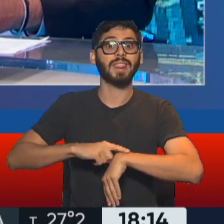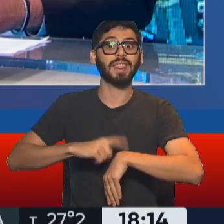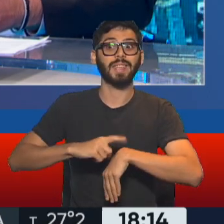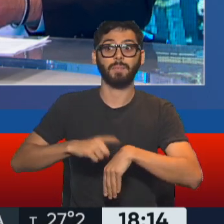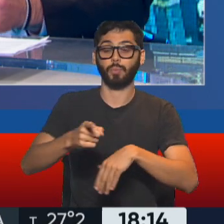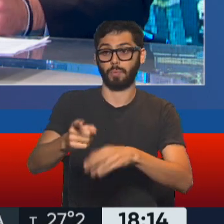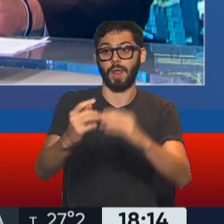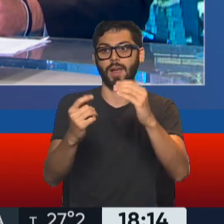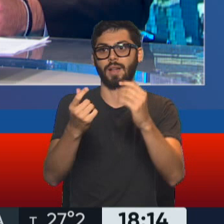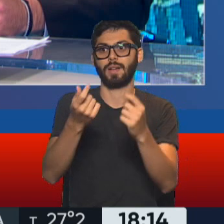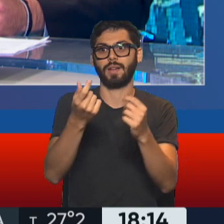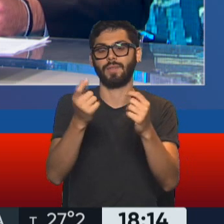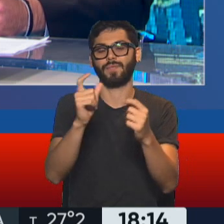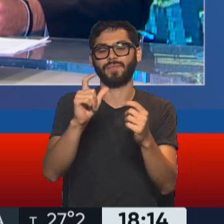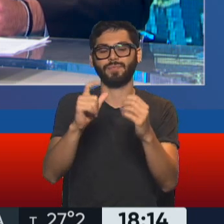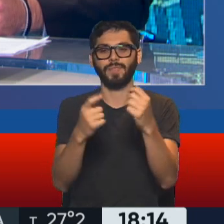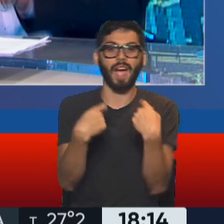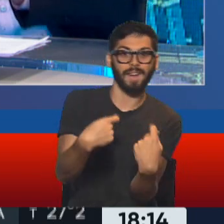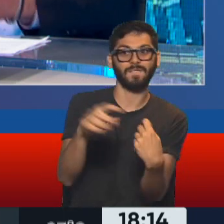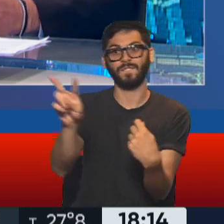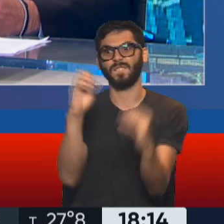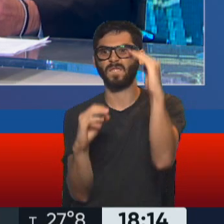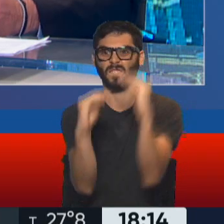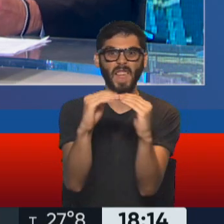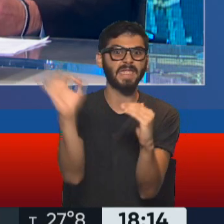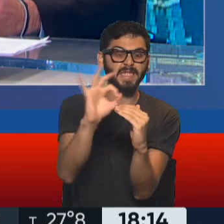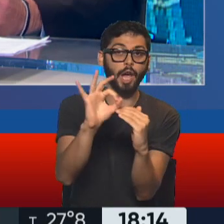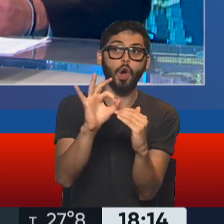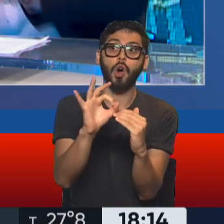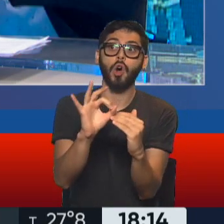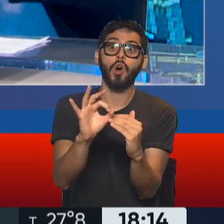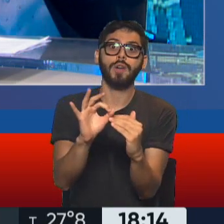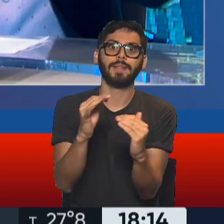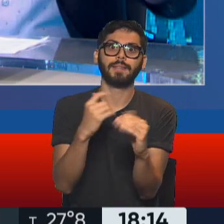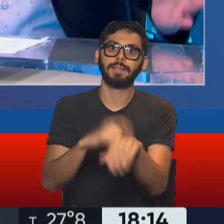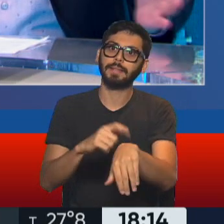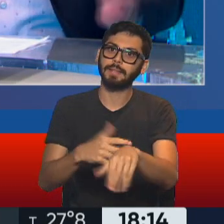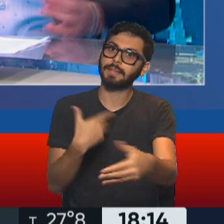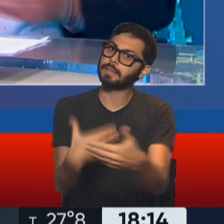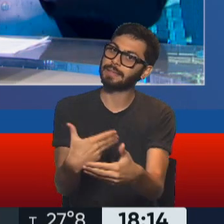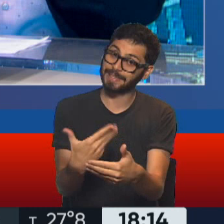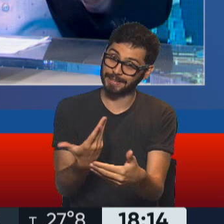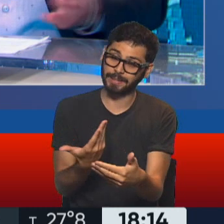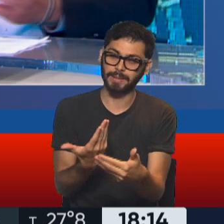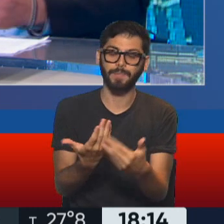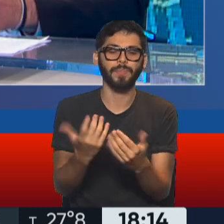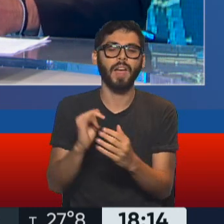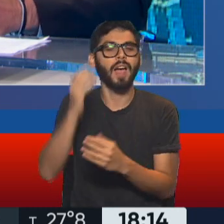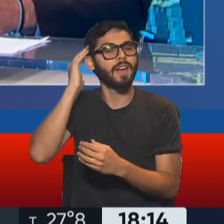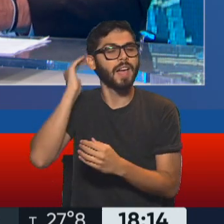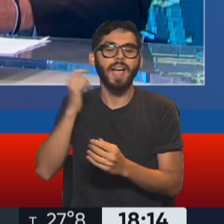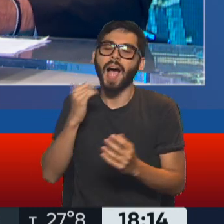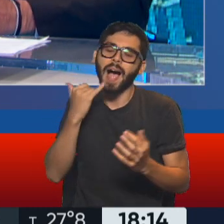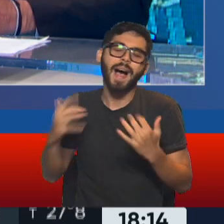al déficit cero. Martín Guzmán lo había hecho desde el día 1, no lo había hecho literalmente, pero toda la información que sabía, que surgía off the record, era